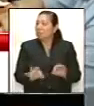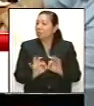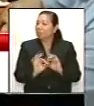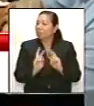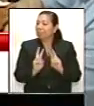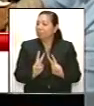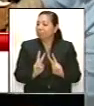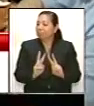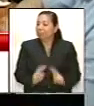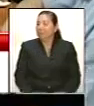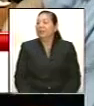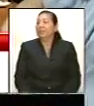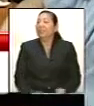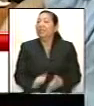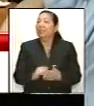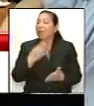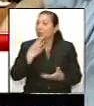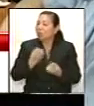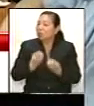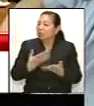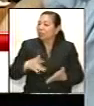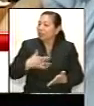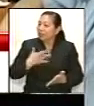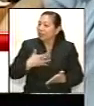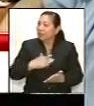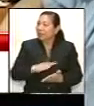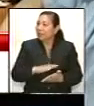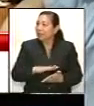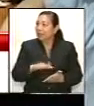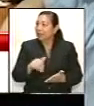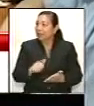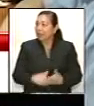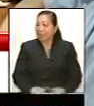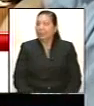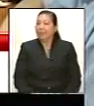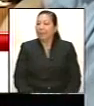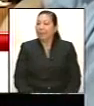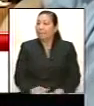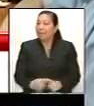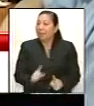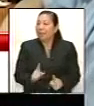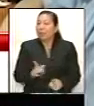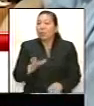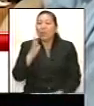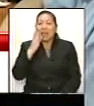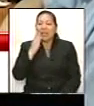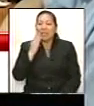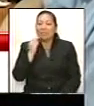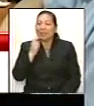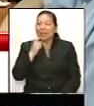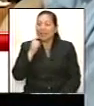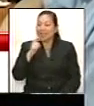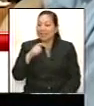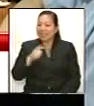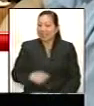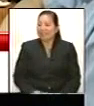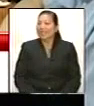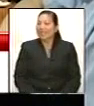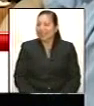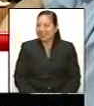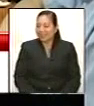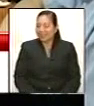vista institucional que nos hace mucho sentido para nuestro trabajo institucional, pero a veces para la experiencia de usuario genera algún